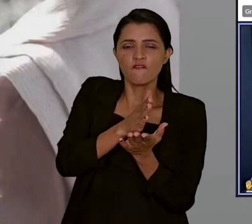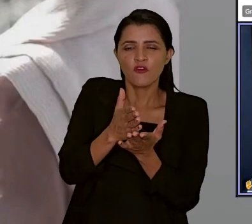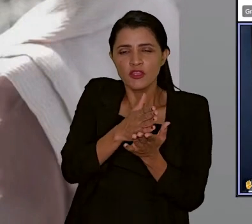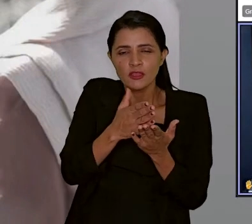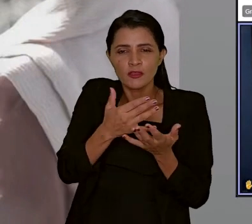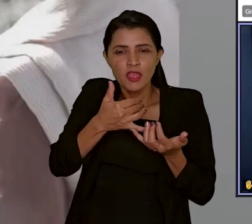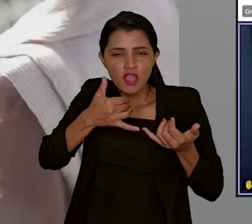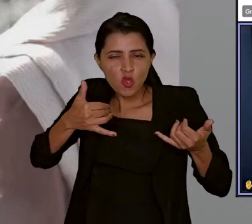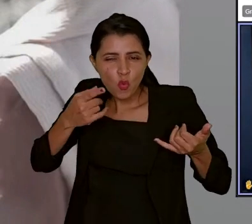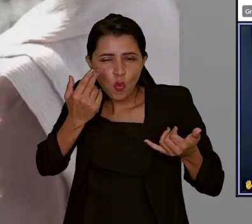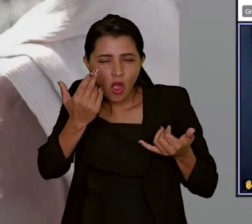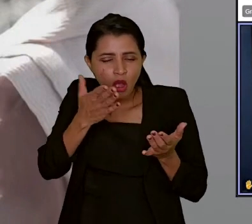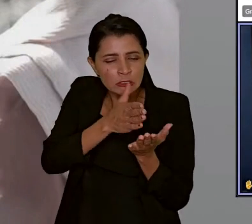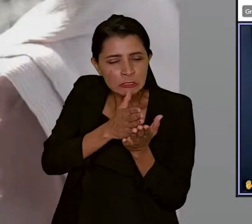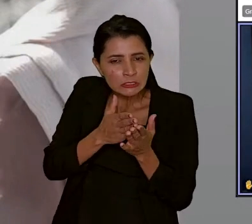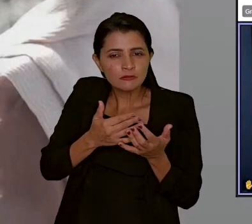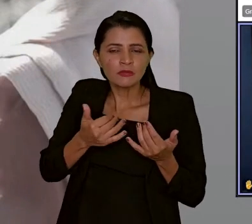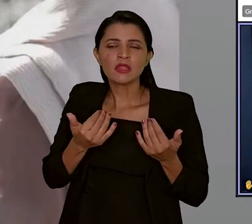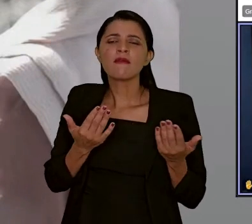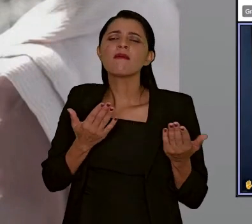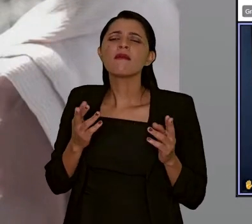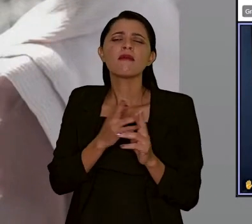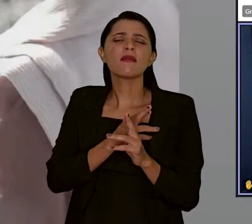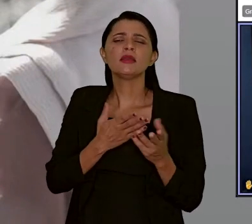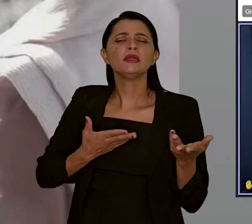que existe entre